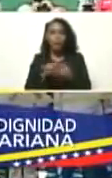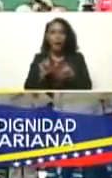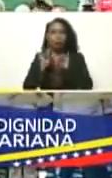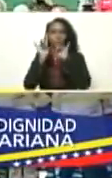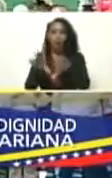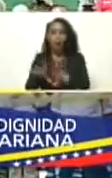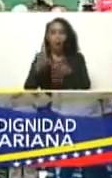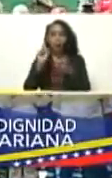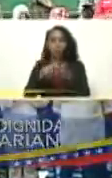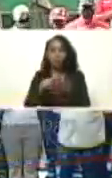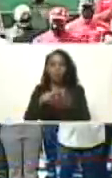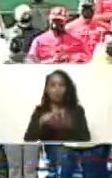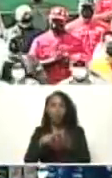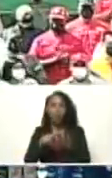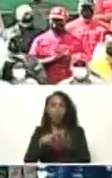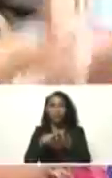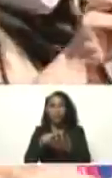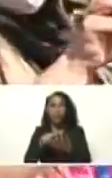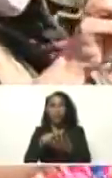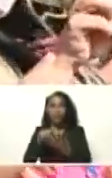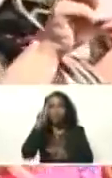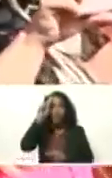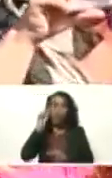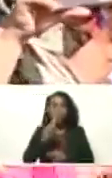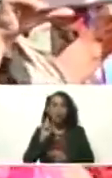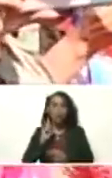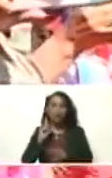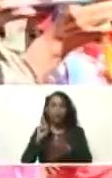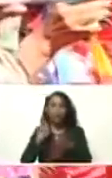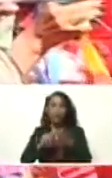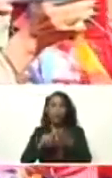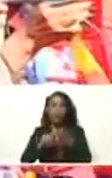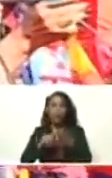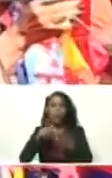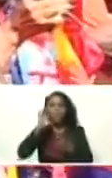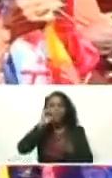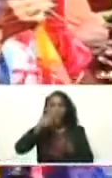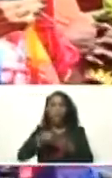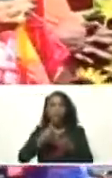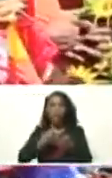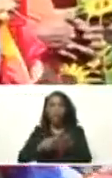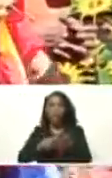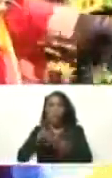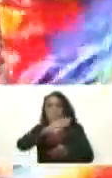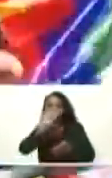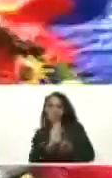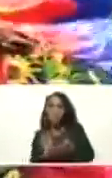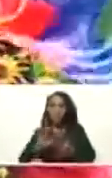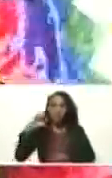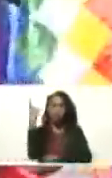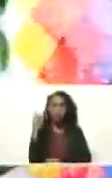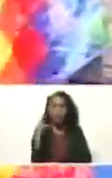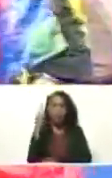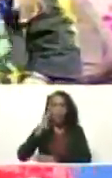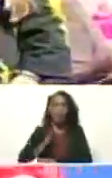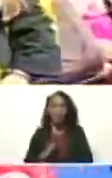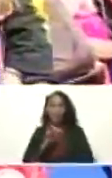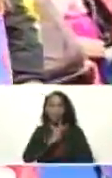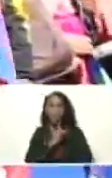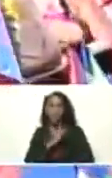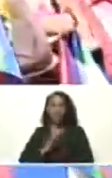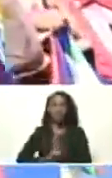Australia, Azerbaiyán, Bélgica, Belice, Bolivia, Brasil, Chile,